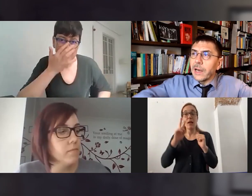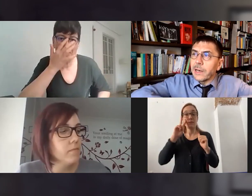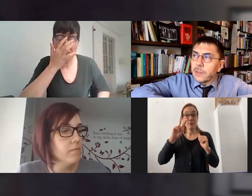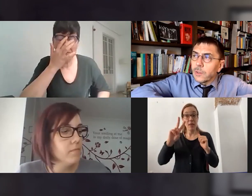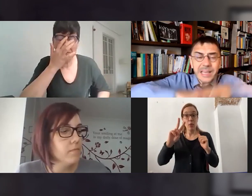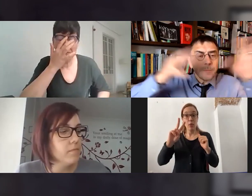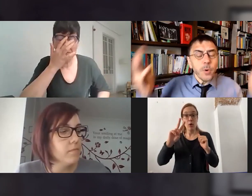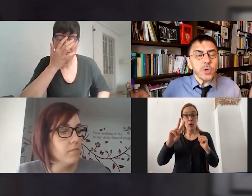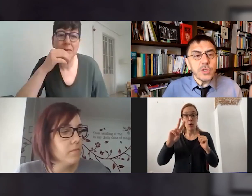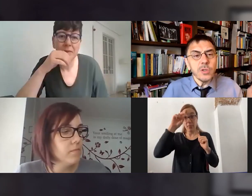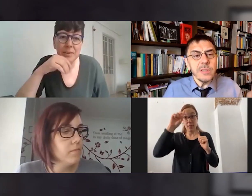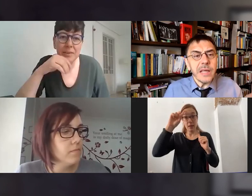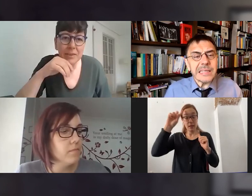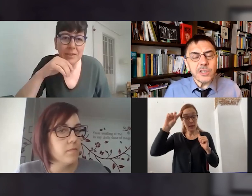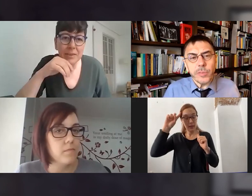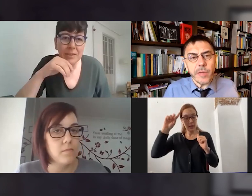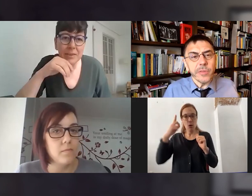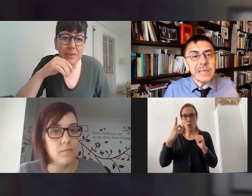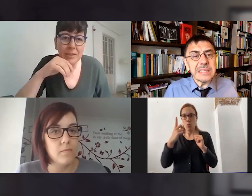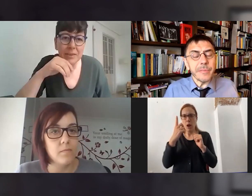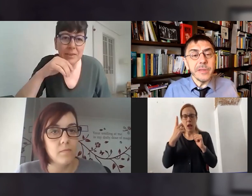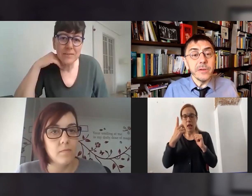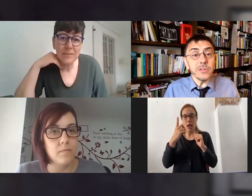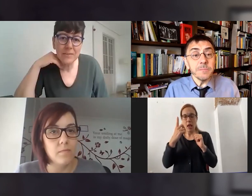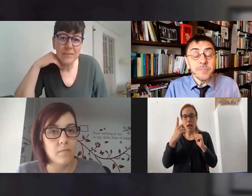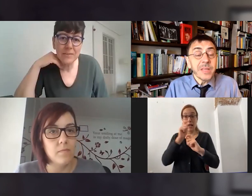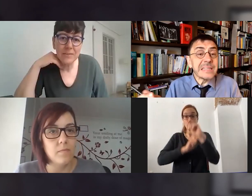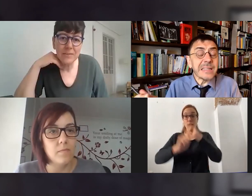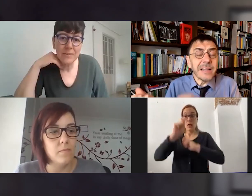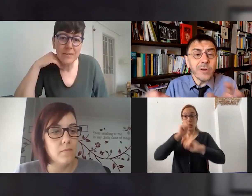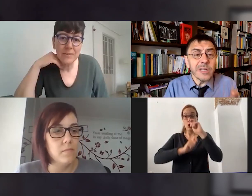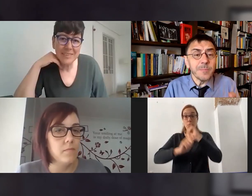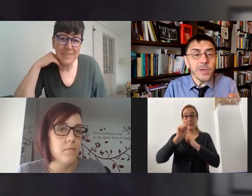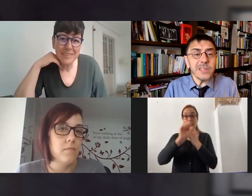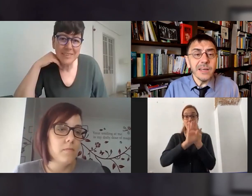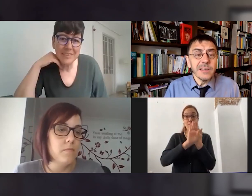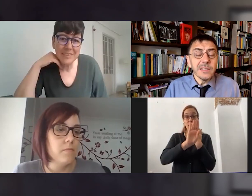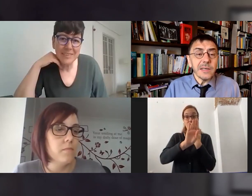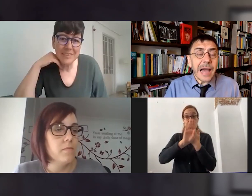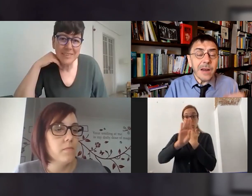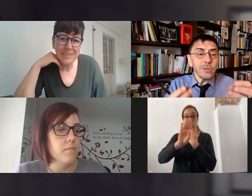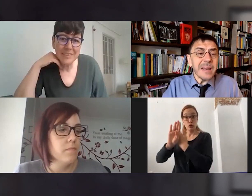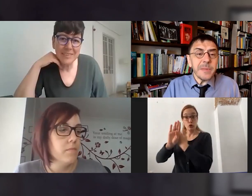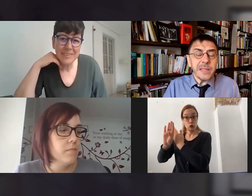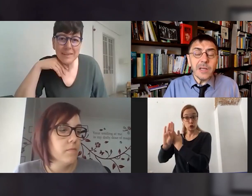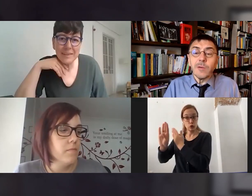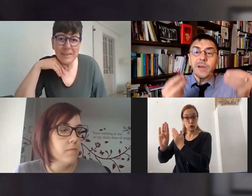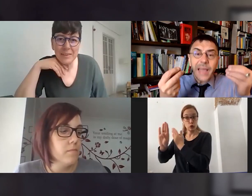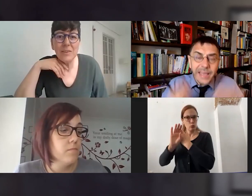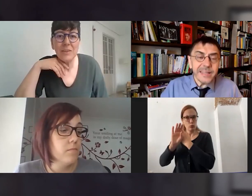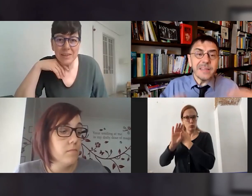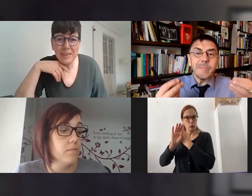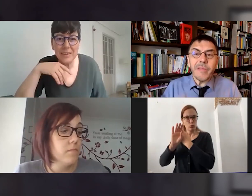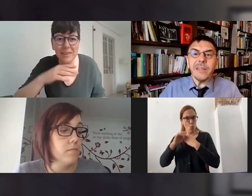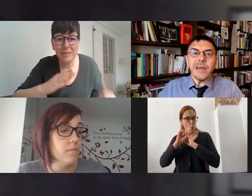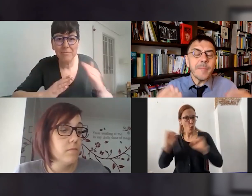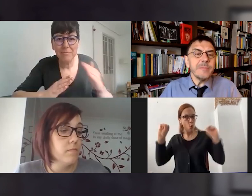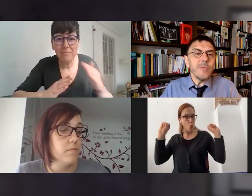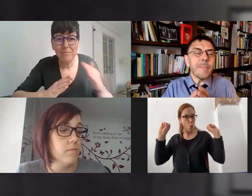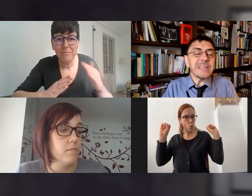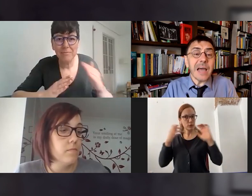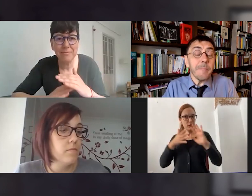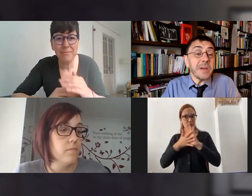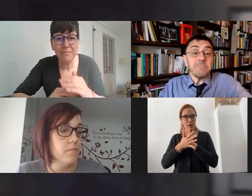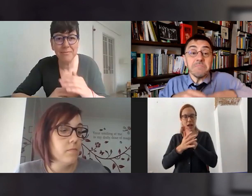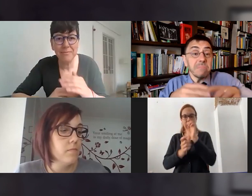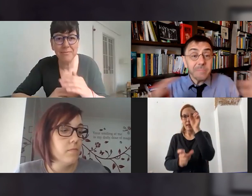una explosión de las asociaciones de vecinos que están dando respuesta a algo tan evidente como que hay gente en Madrid ahora mismo